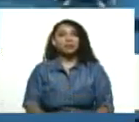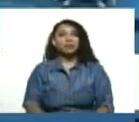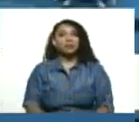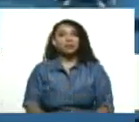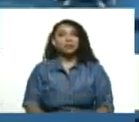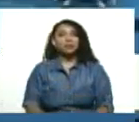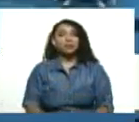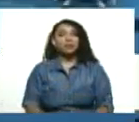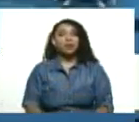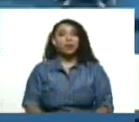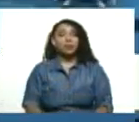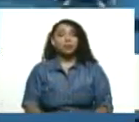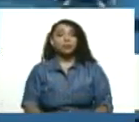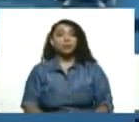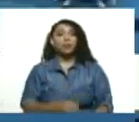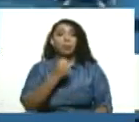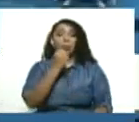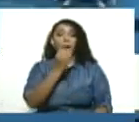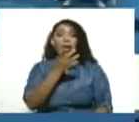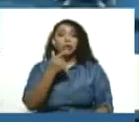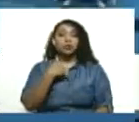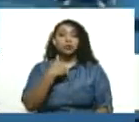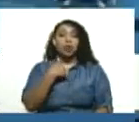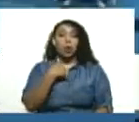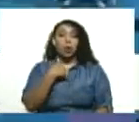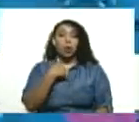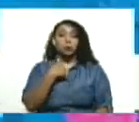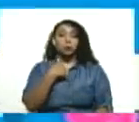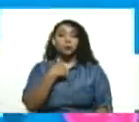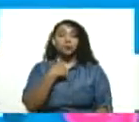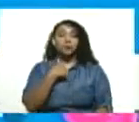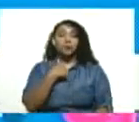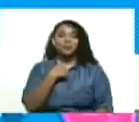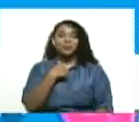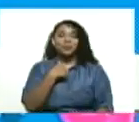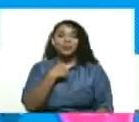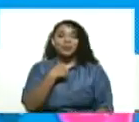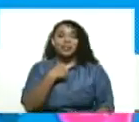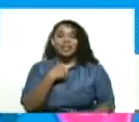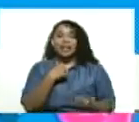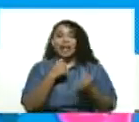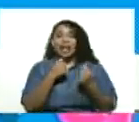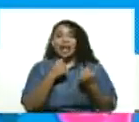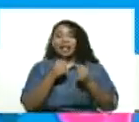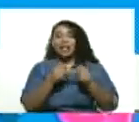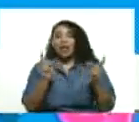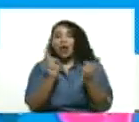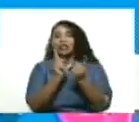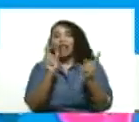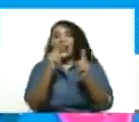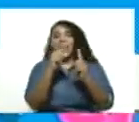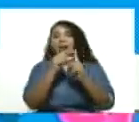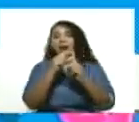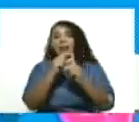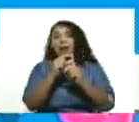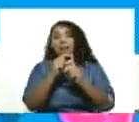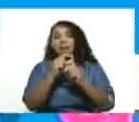y bueno yo me quedo corto al mencionar a todos los participantes pero quiero expresar un